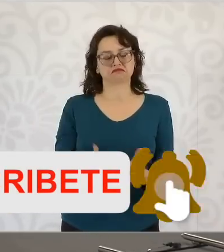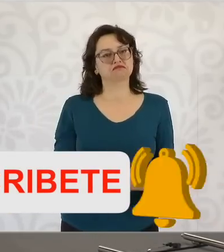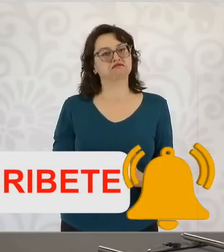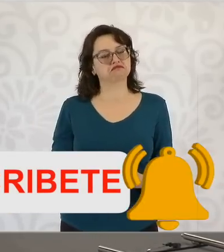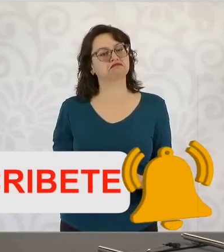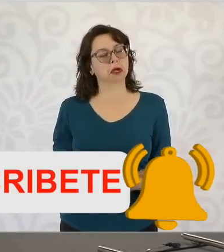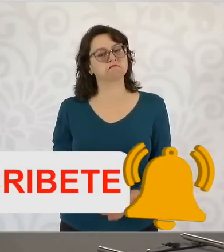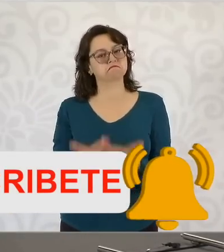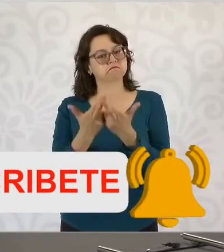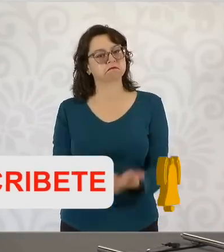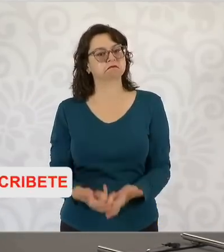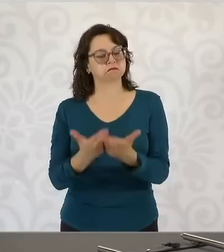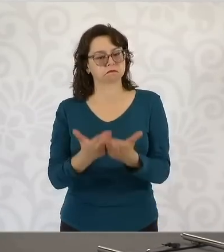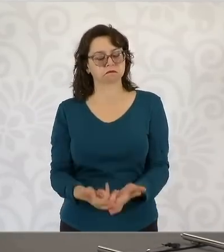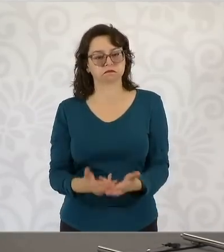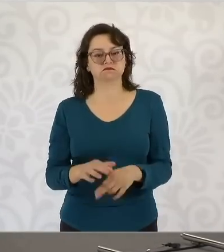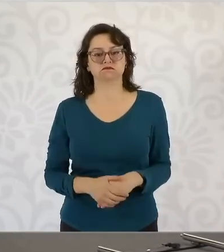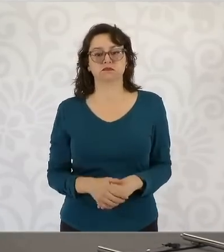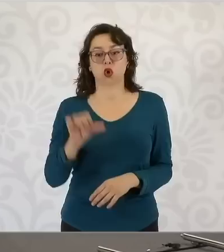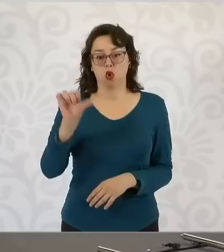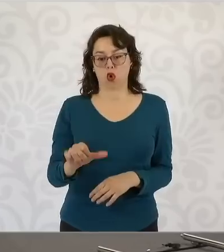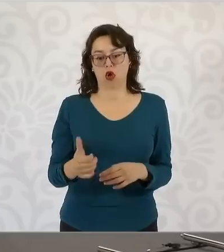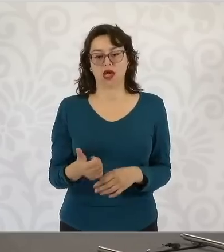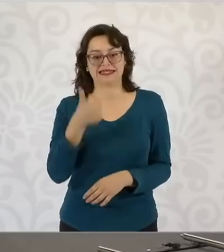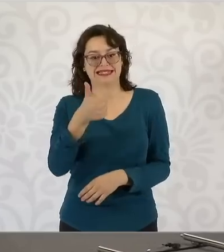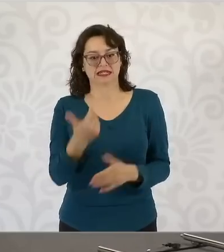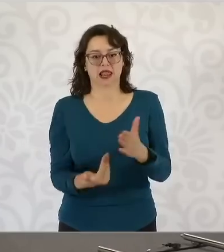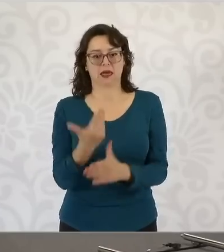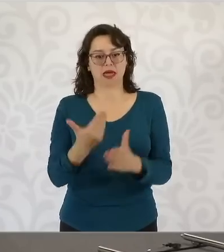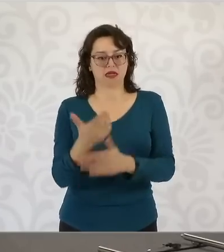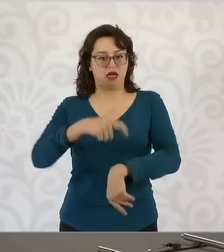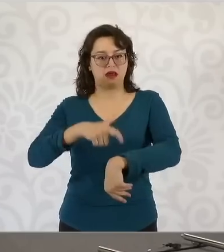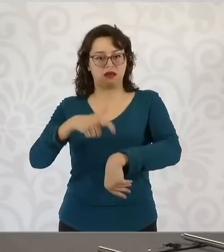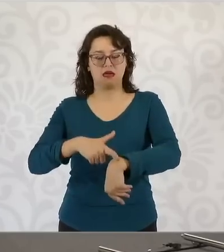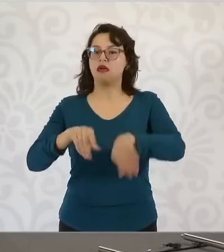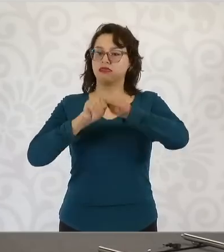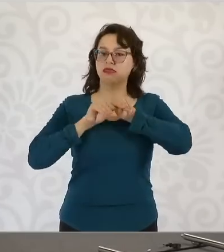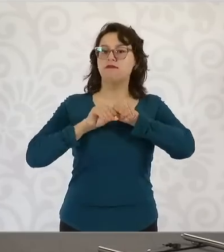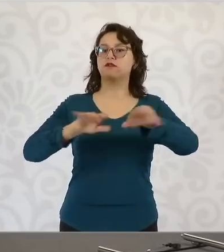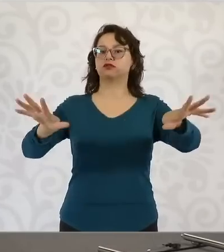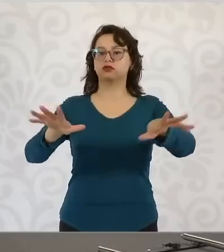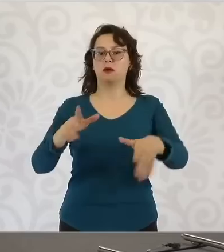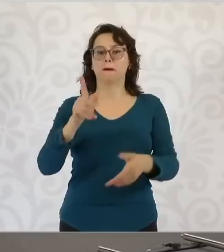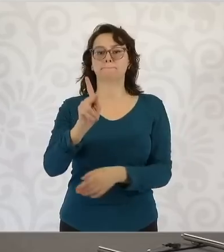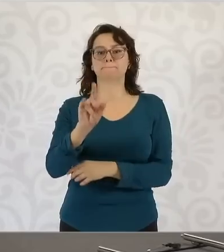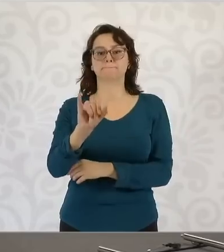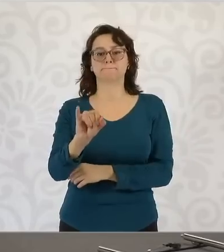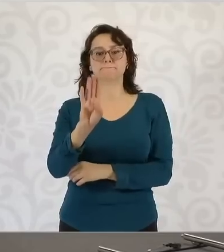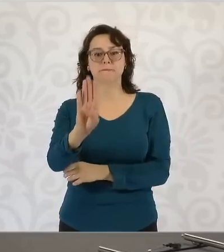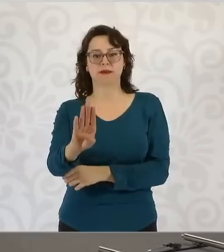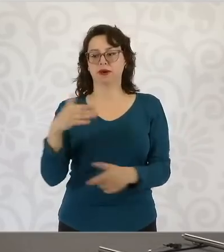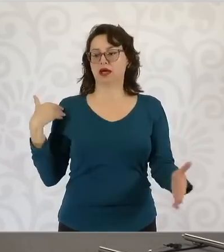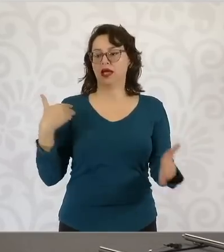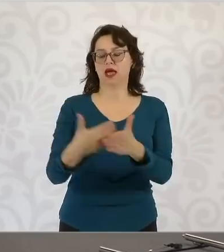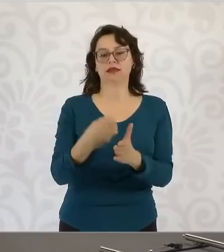en este trimestre. Hoy a las 6 de la mañana se publicó el dato definitivo del Producto Interno Bruto al primer